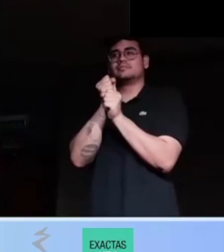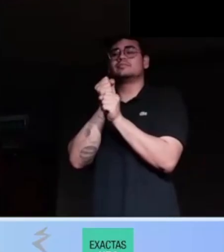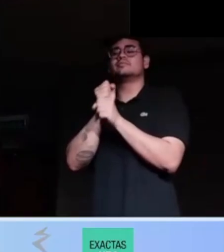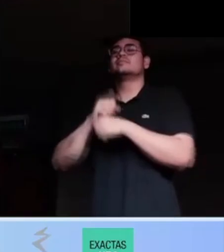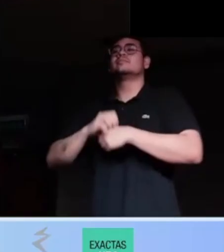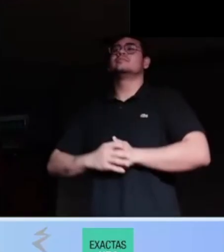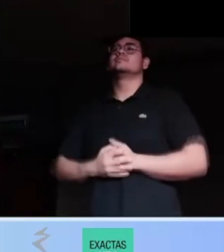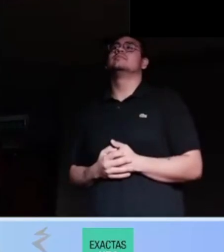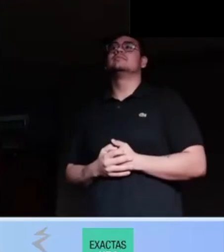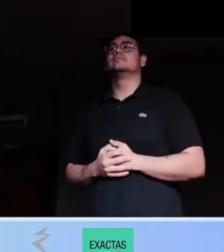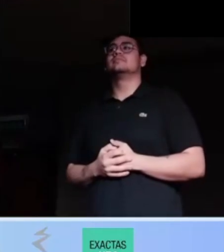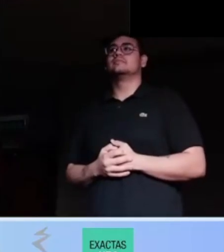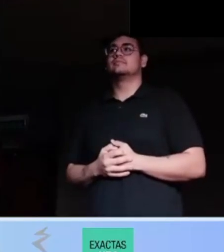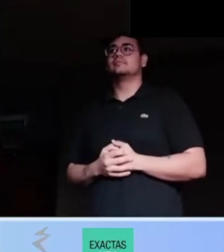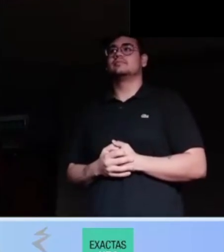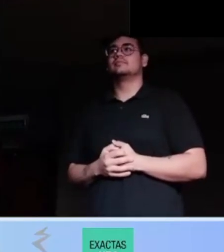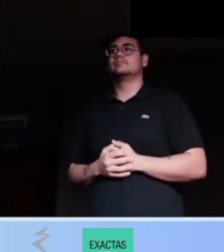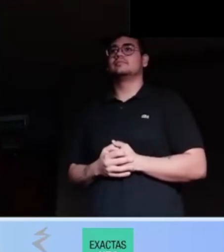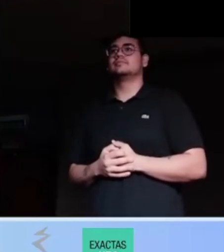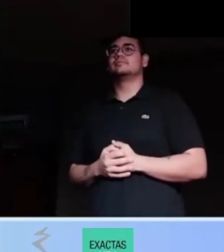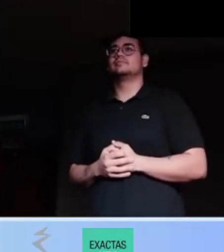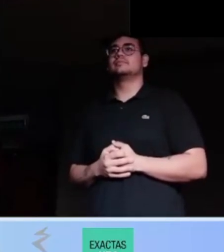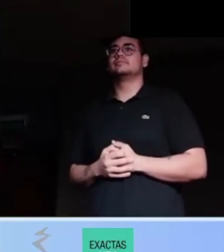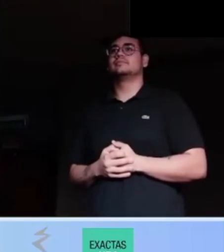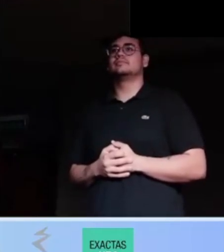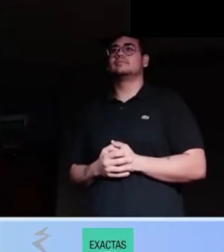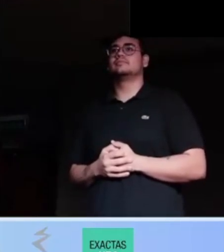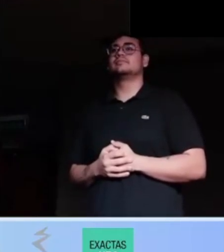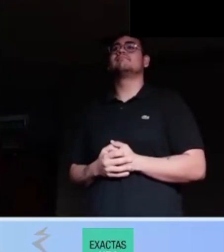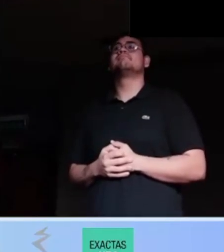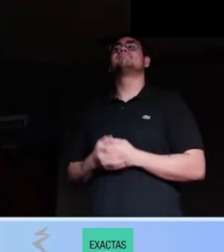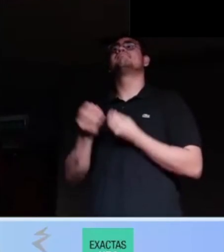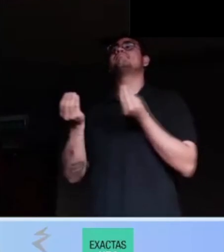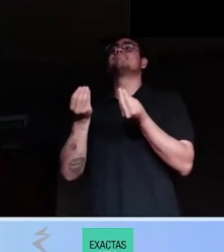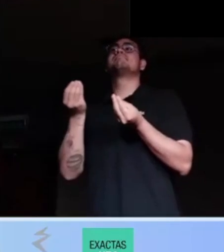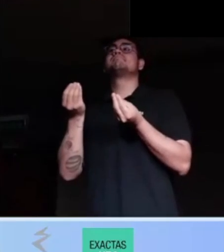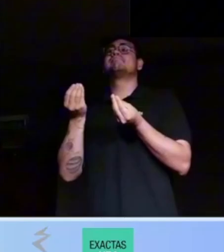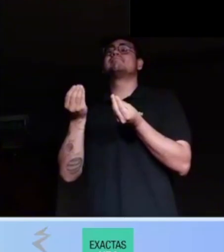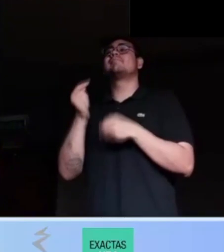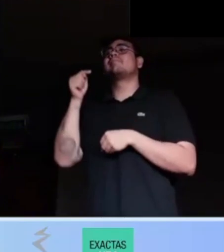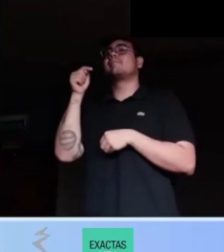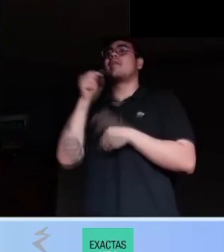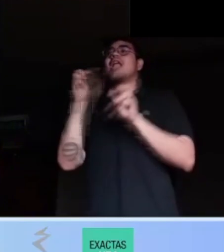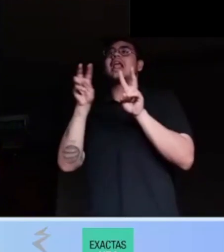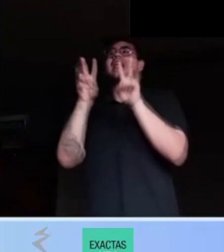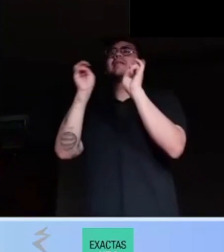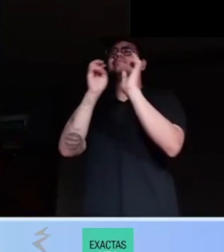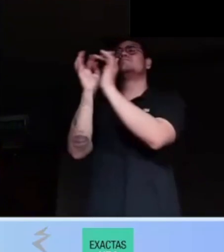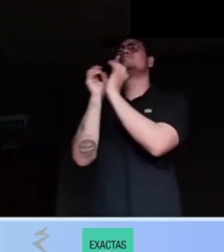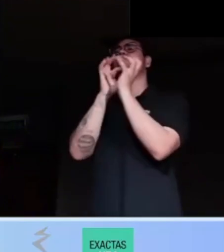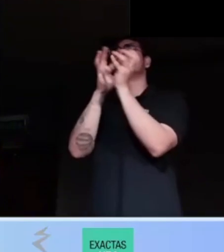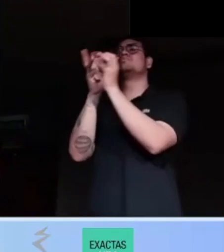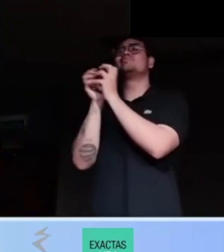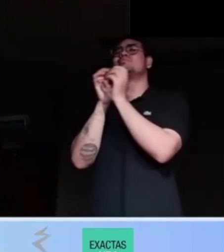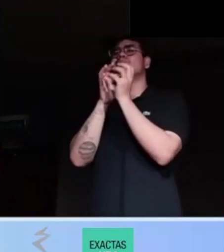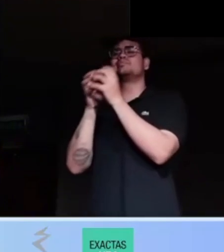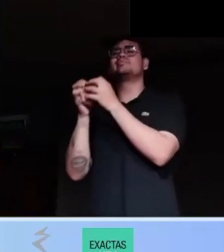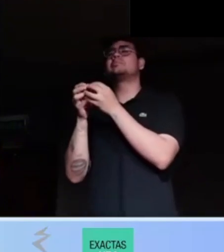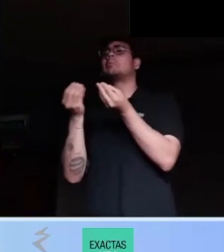grande. Y bueno, ahora voy a pasar a lo que sería un poco la discusión de lo que nosotros